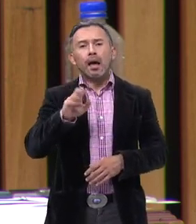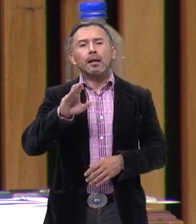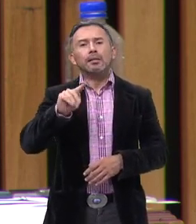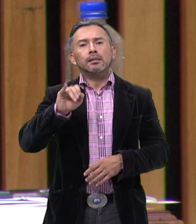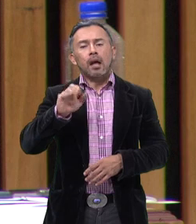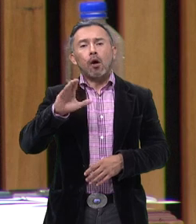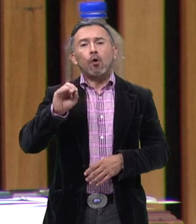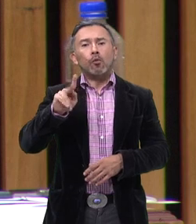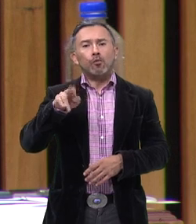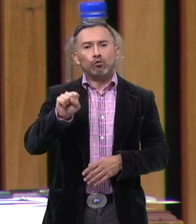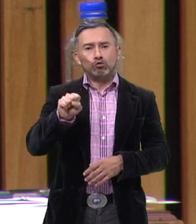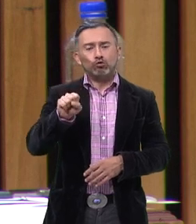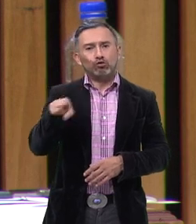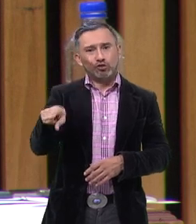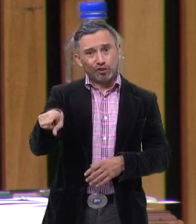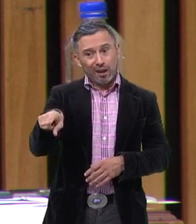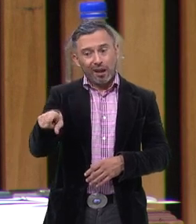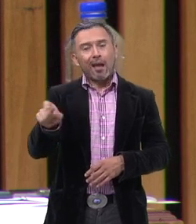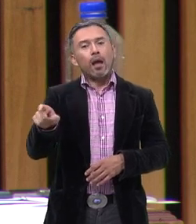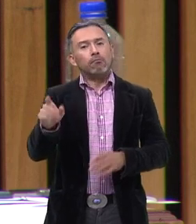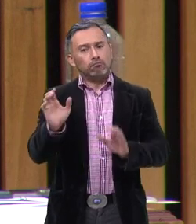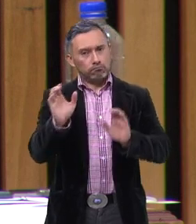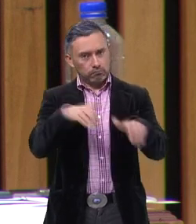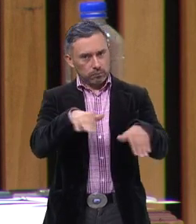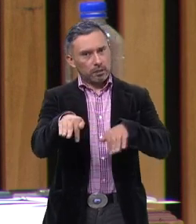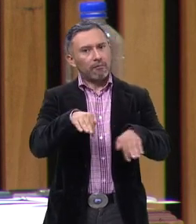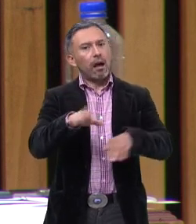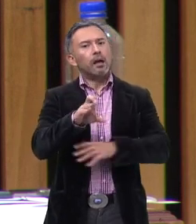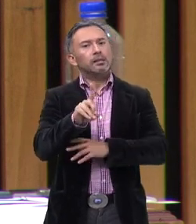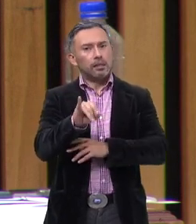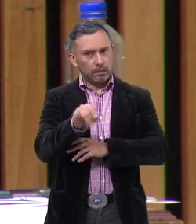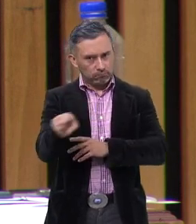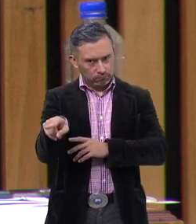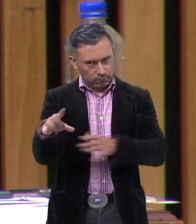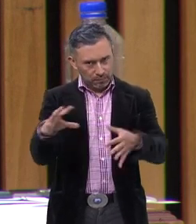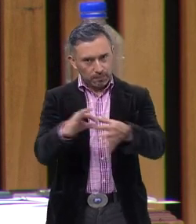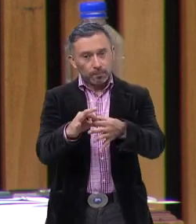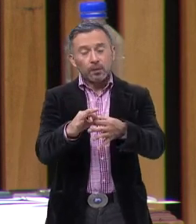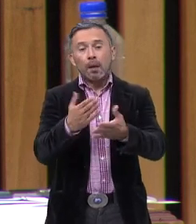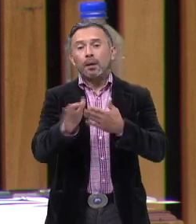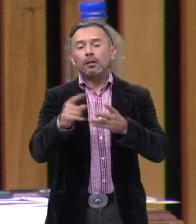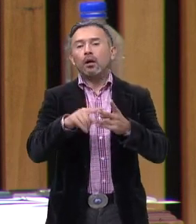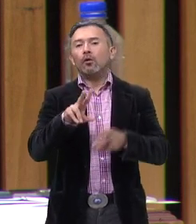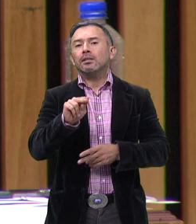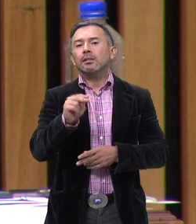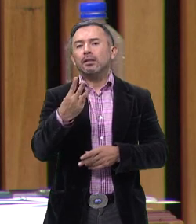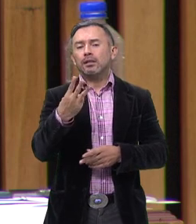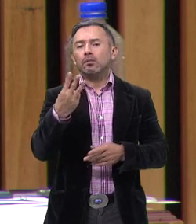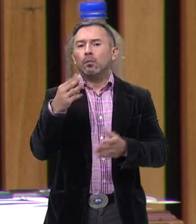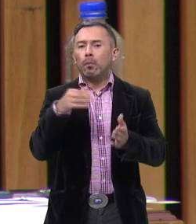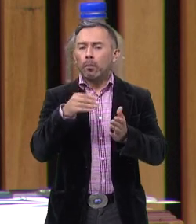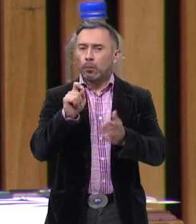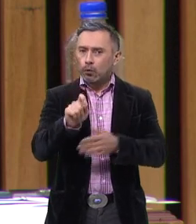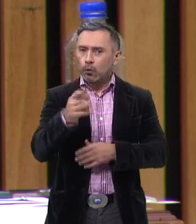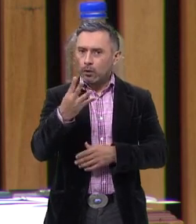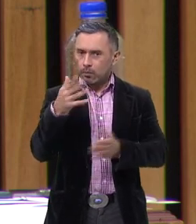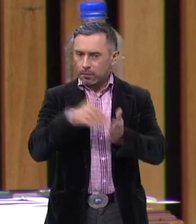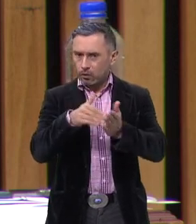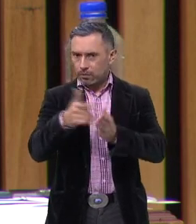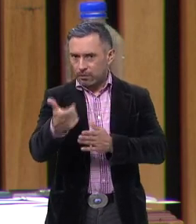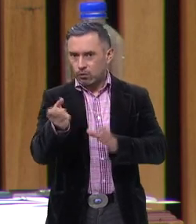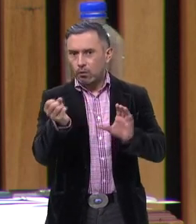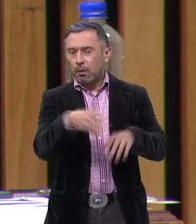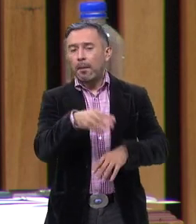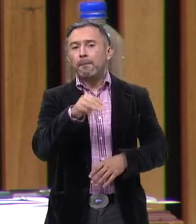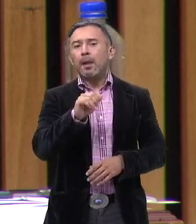ciudadana que tiene relación laboral con los cendis Así mismo que 83.4 millones de pesos se ingresaron a María